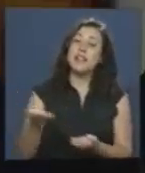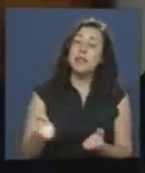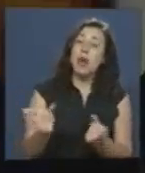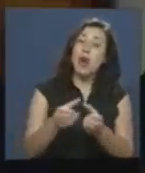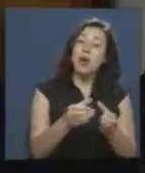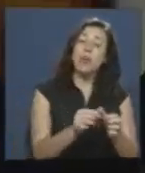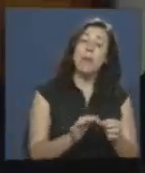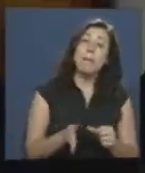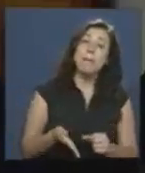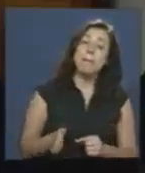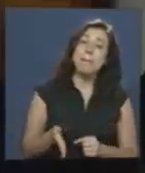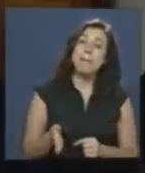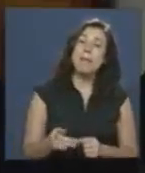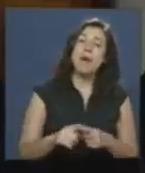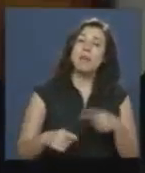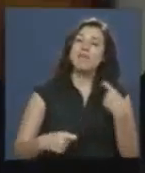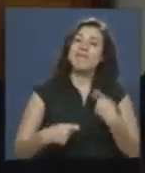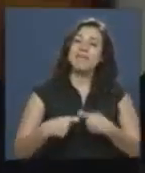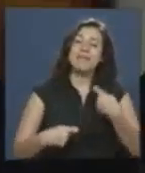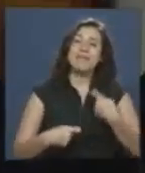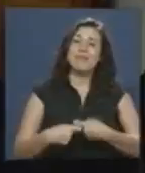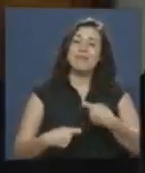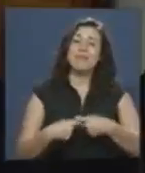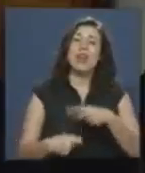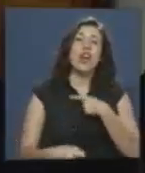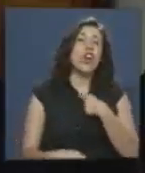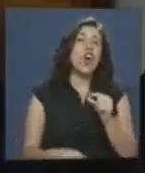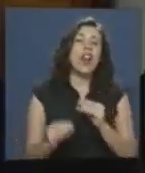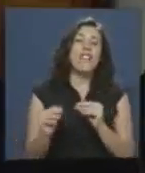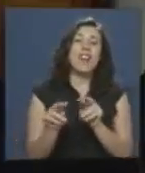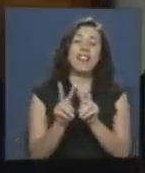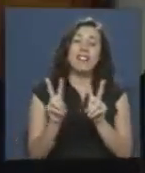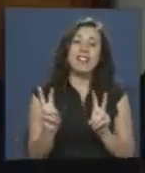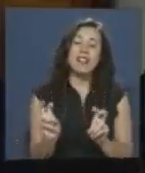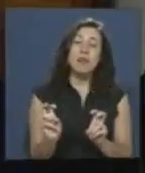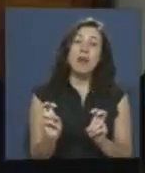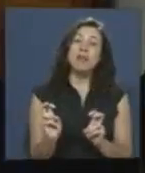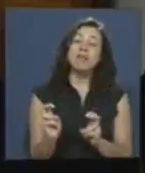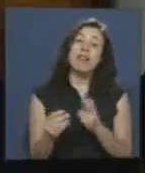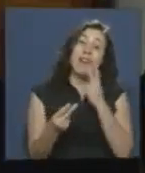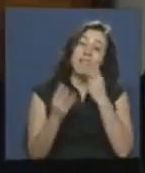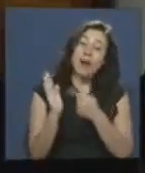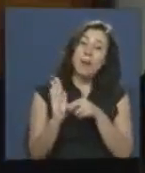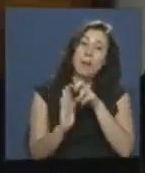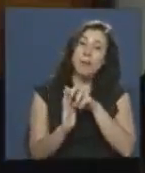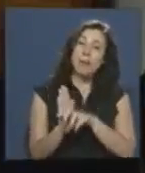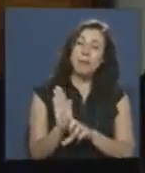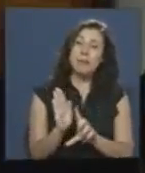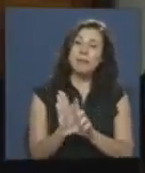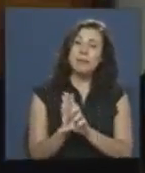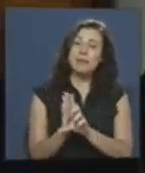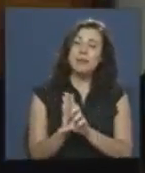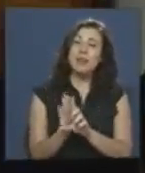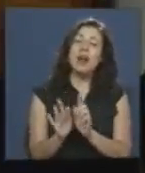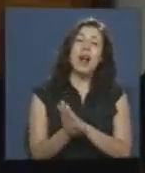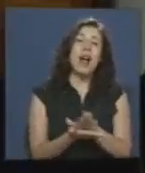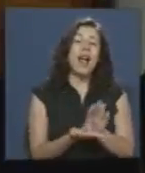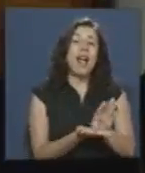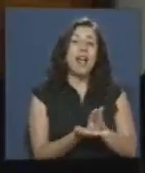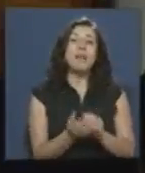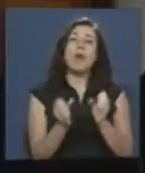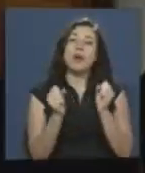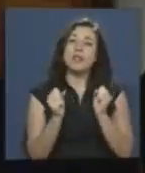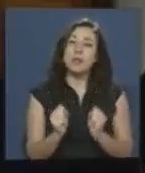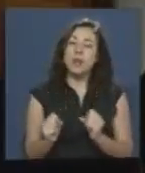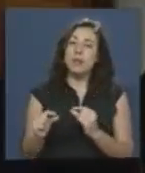que permanentemente se han negado a tocar estos temas, a que vean en esta iniciativa transversal un ejemplo de que es